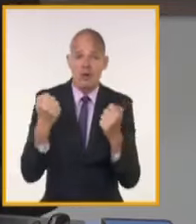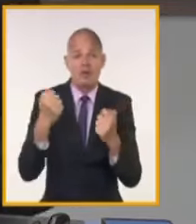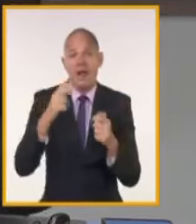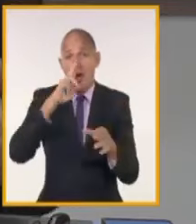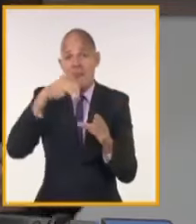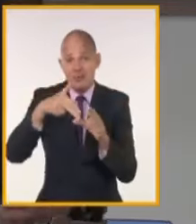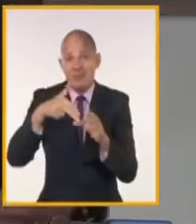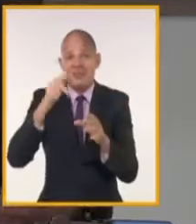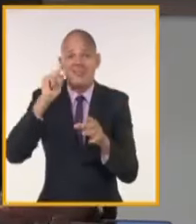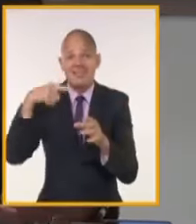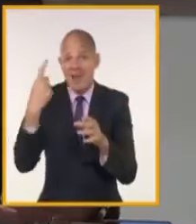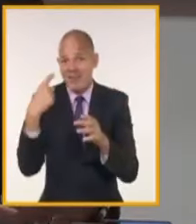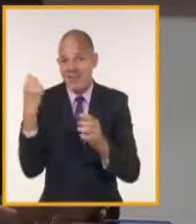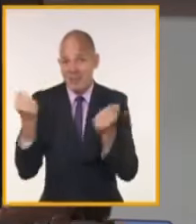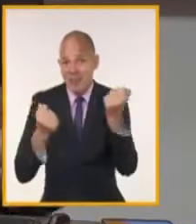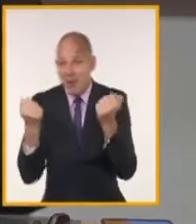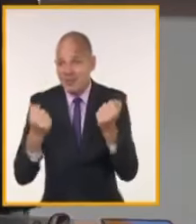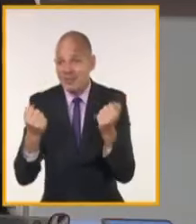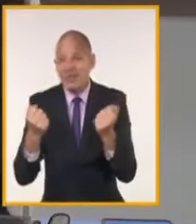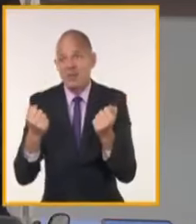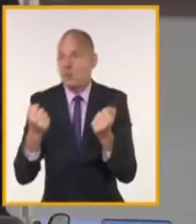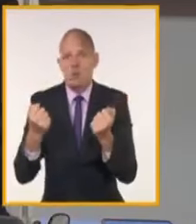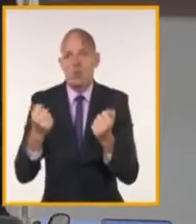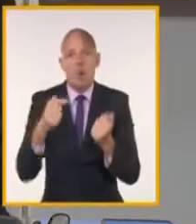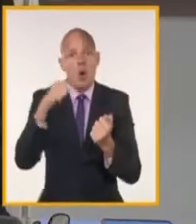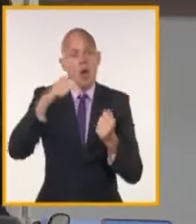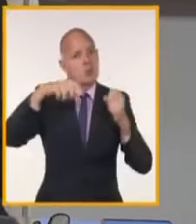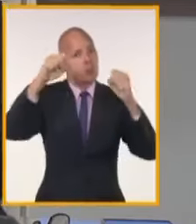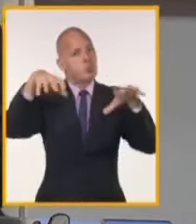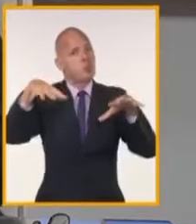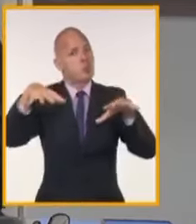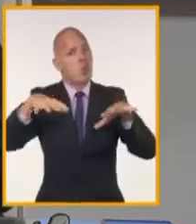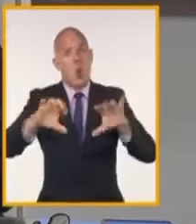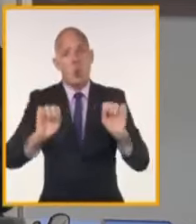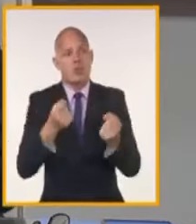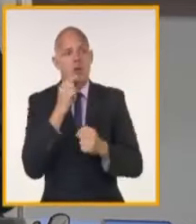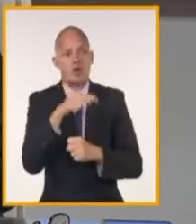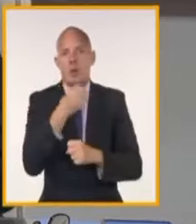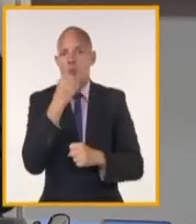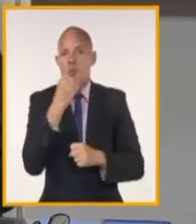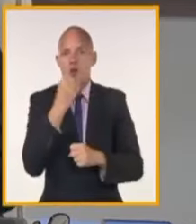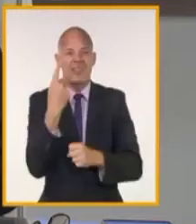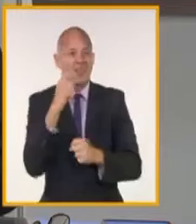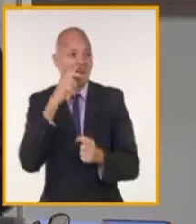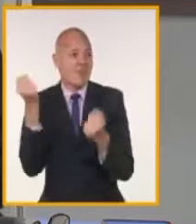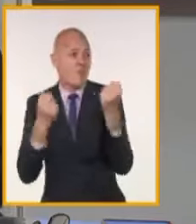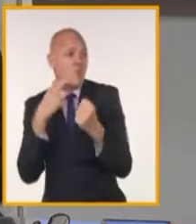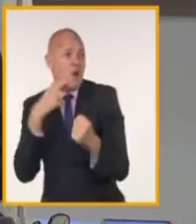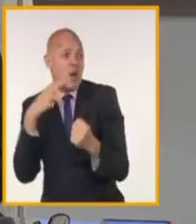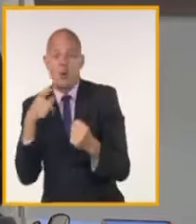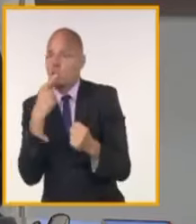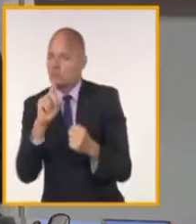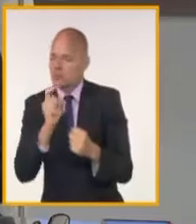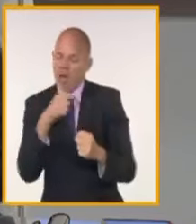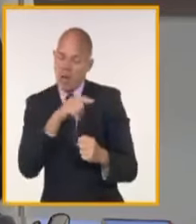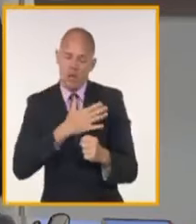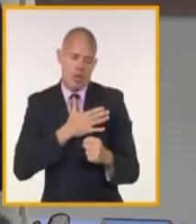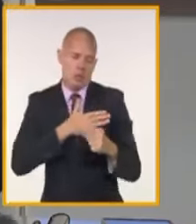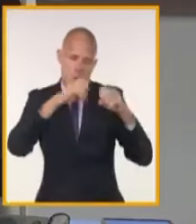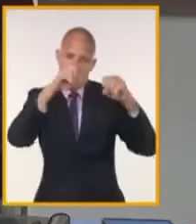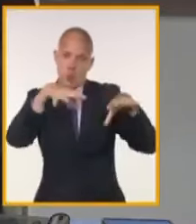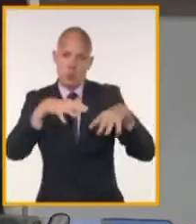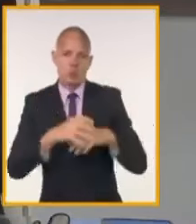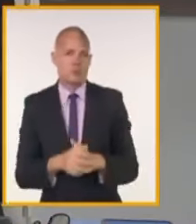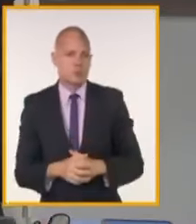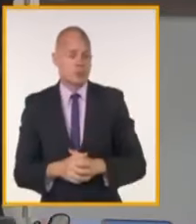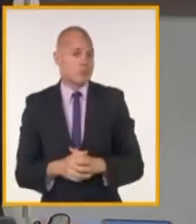paralizado para sacrificar menos la población y sin afectar el nivel de vida nosotros pensamos que todavía Hay posibilidades de ahorro